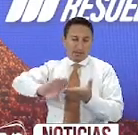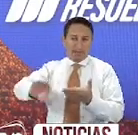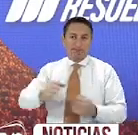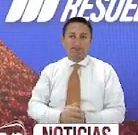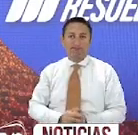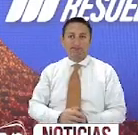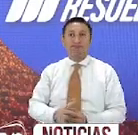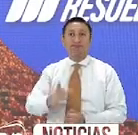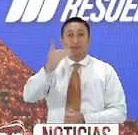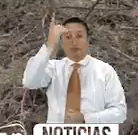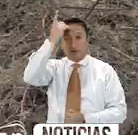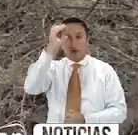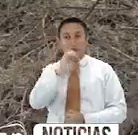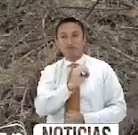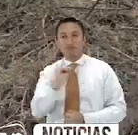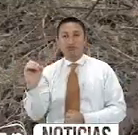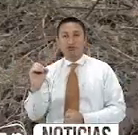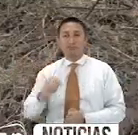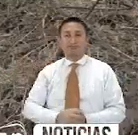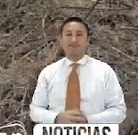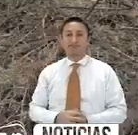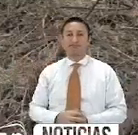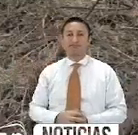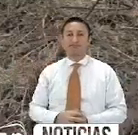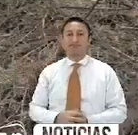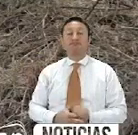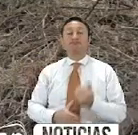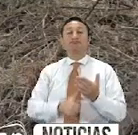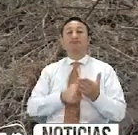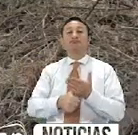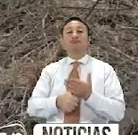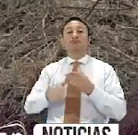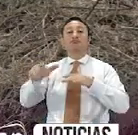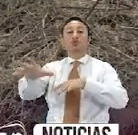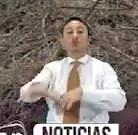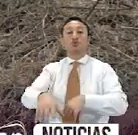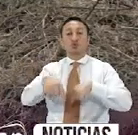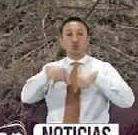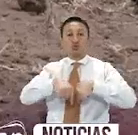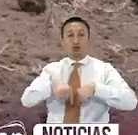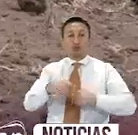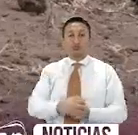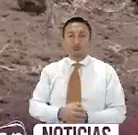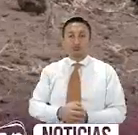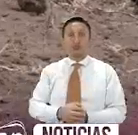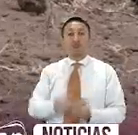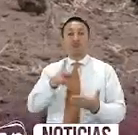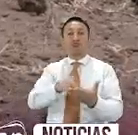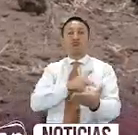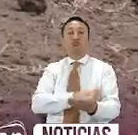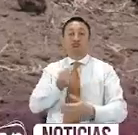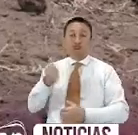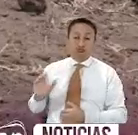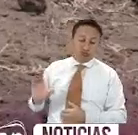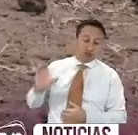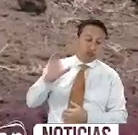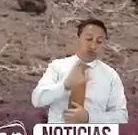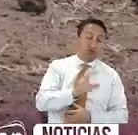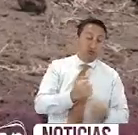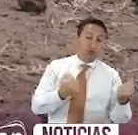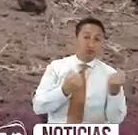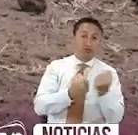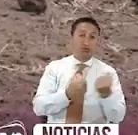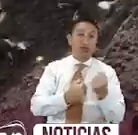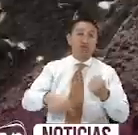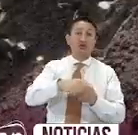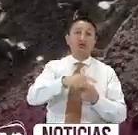deuda quedará en cero. Asimismo, desde el Ministerio de Agricultura y Ganadería se alistará un programa de inversión destinado a optimizar los